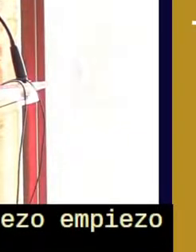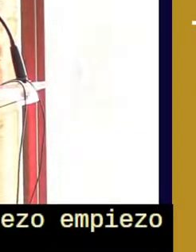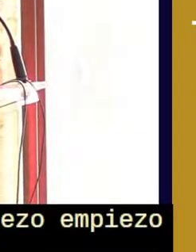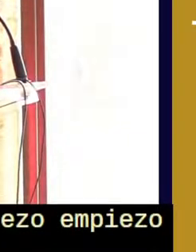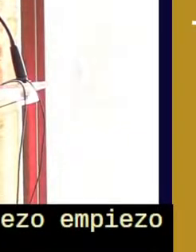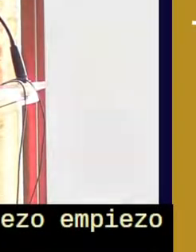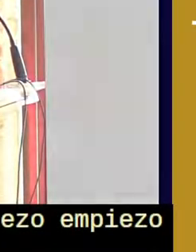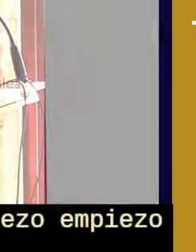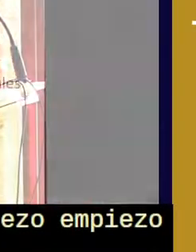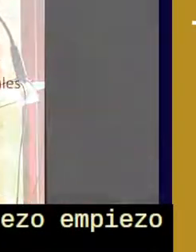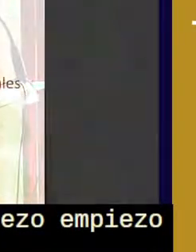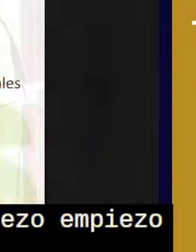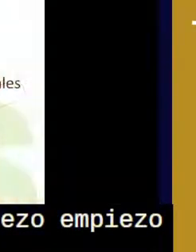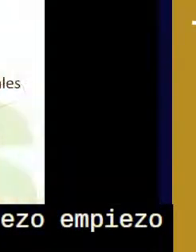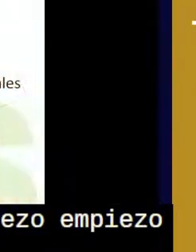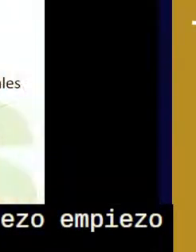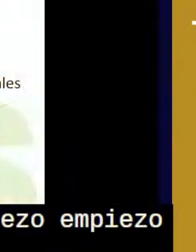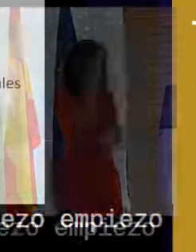queráis